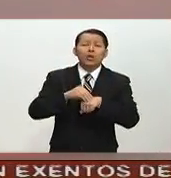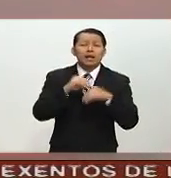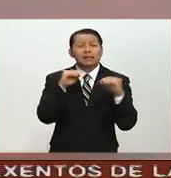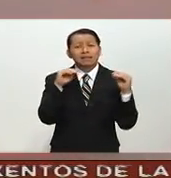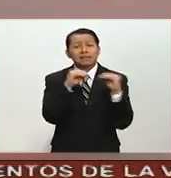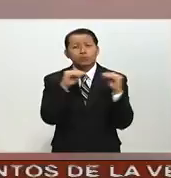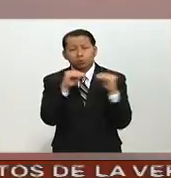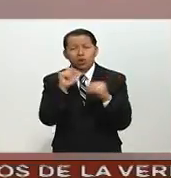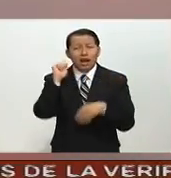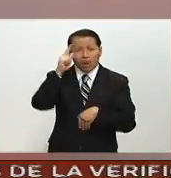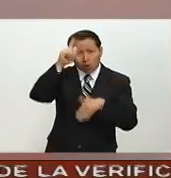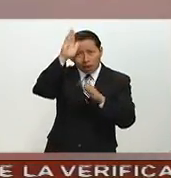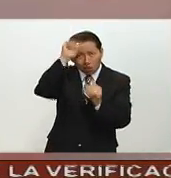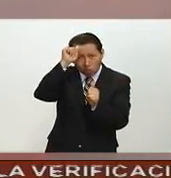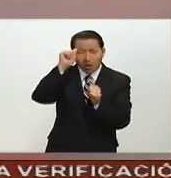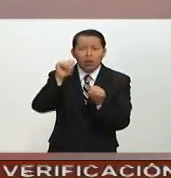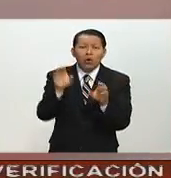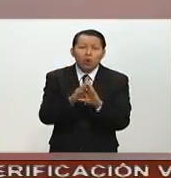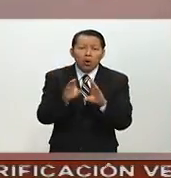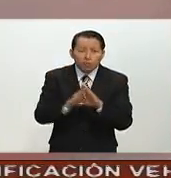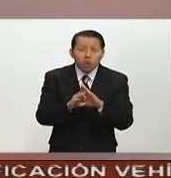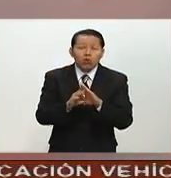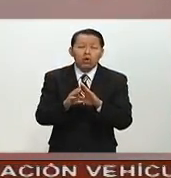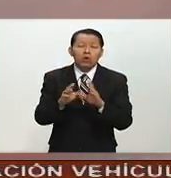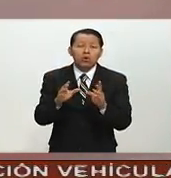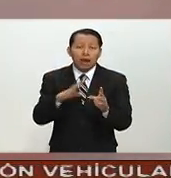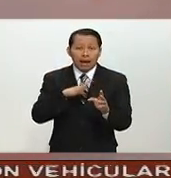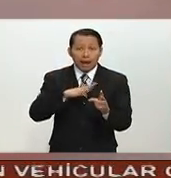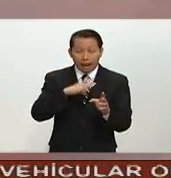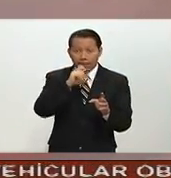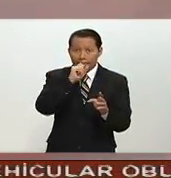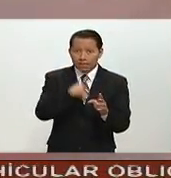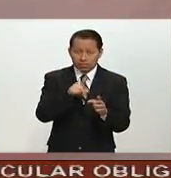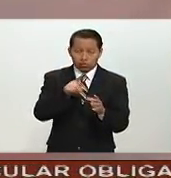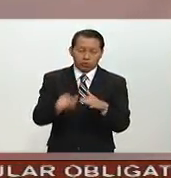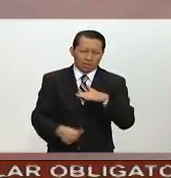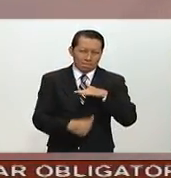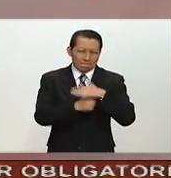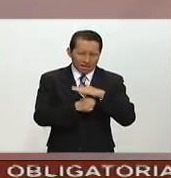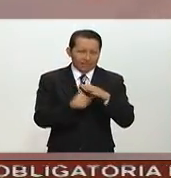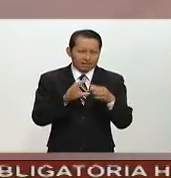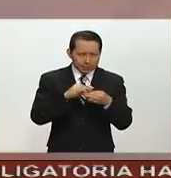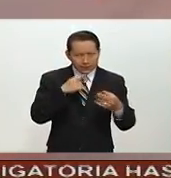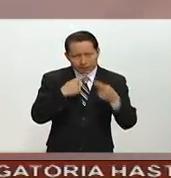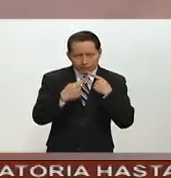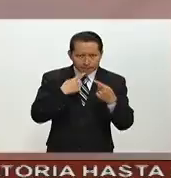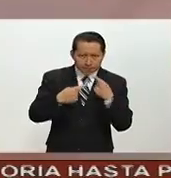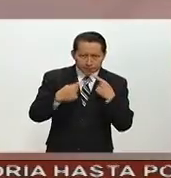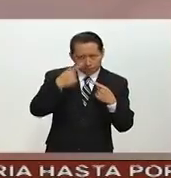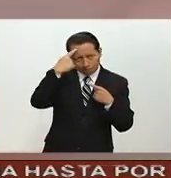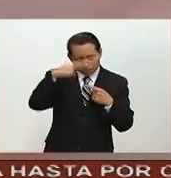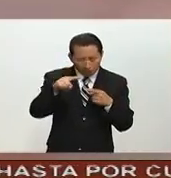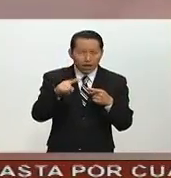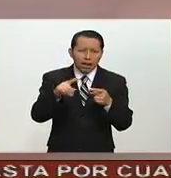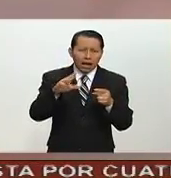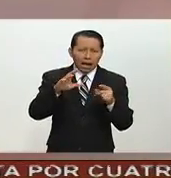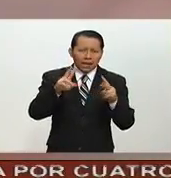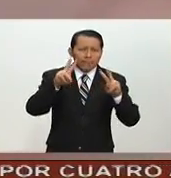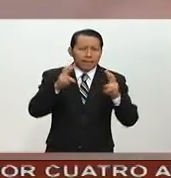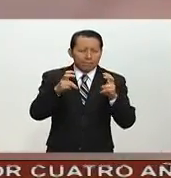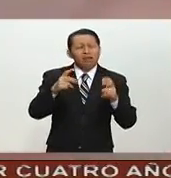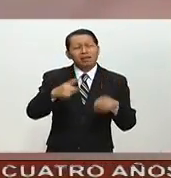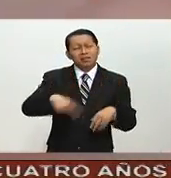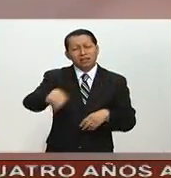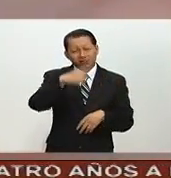acuerdo, no es la abrogación de lo que pusimos en la mesa para ya resolver el tema. Ellos saben nuestra